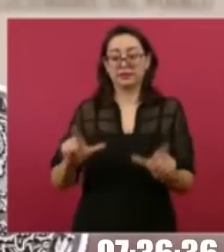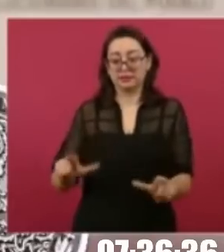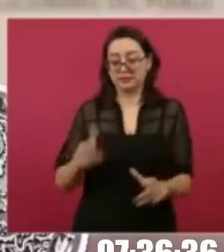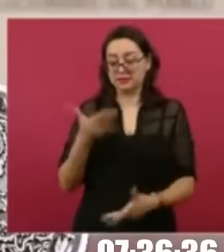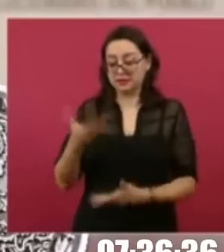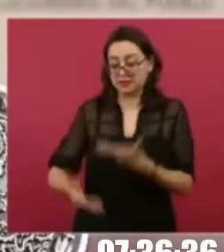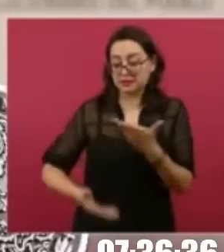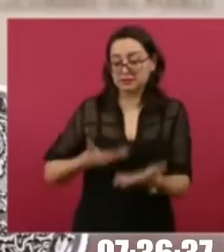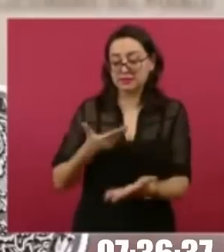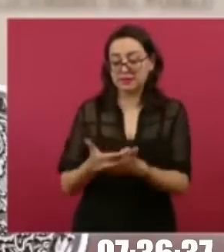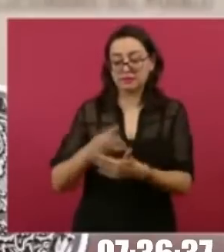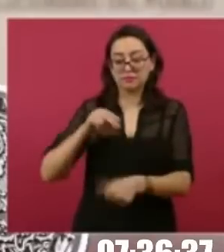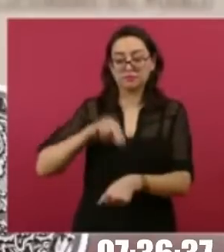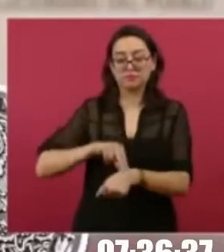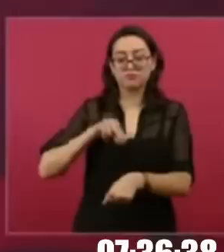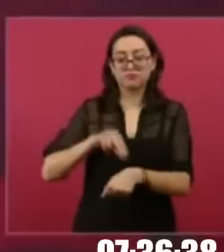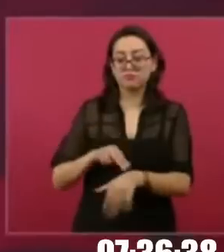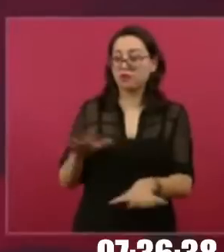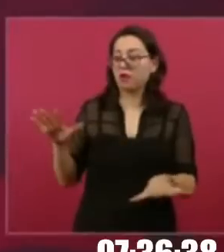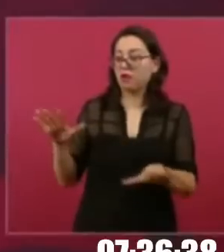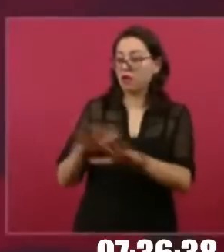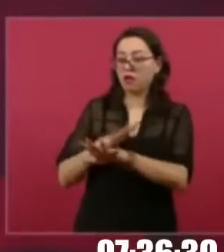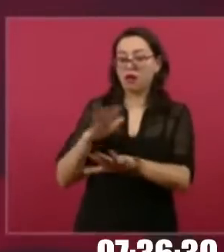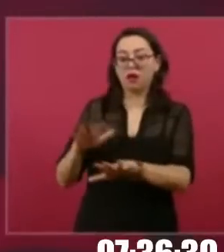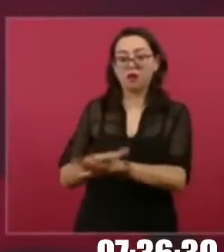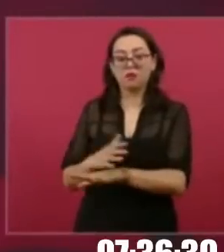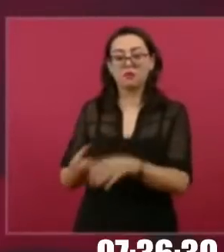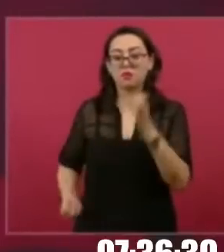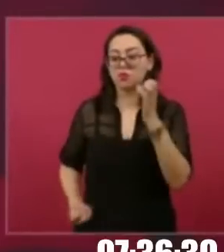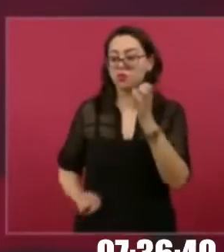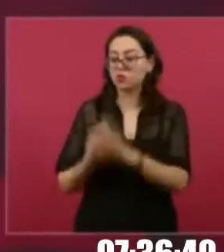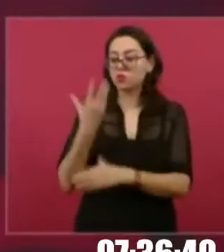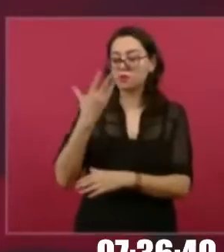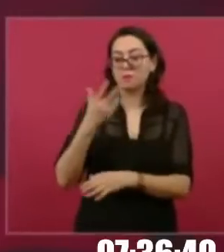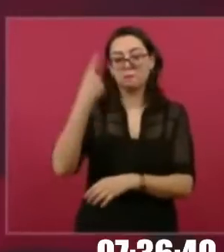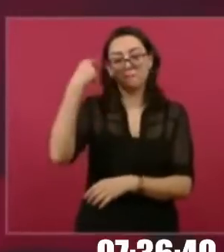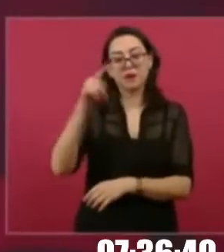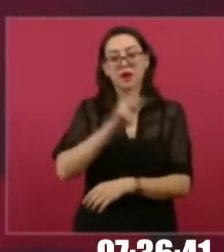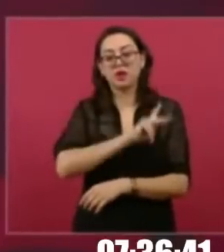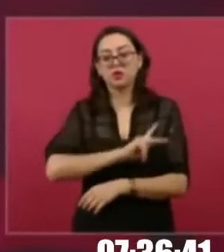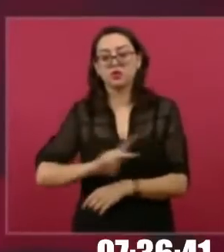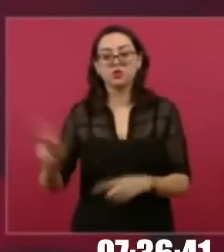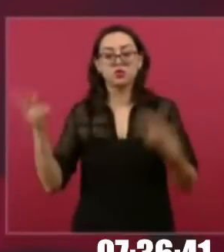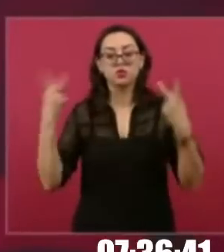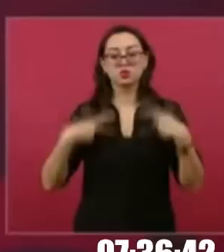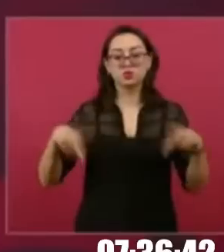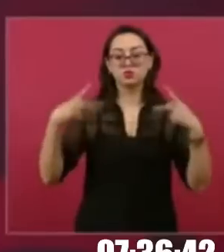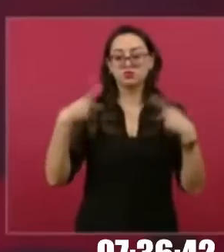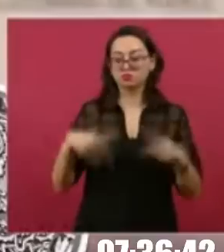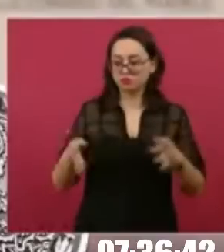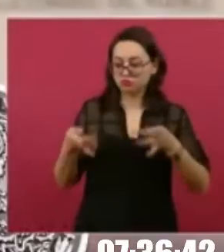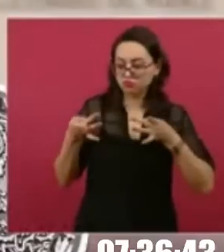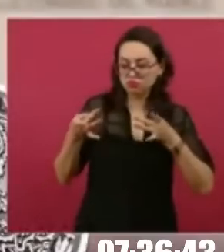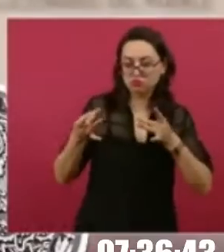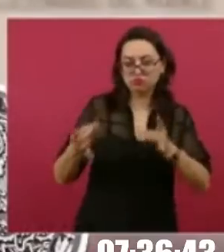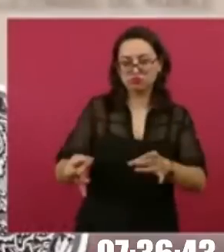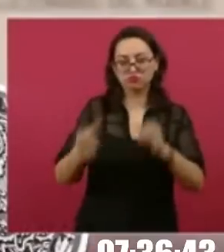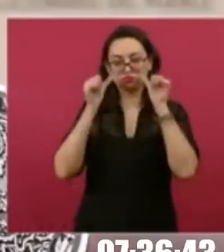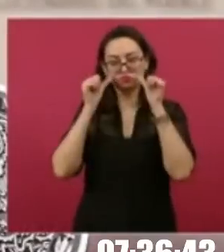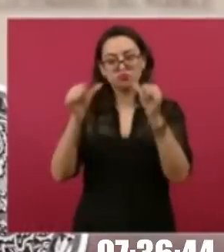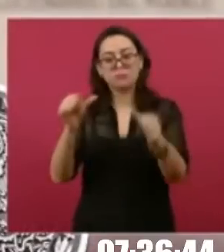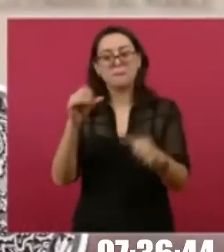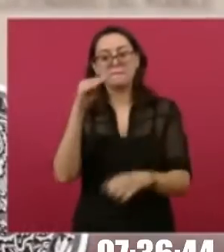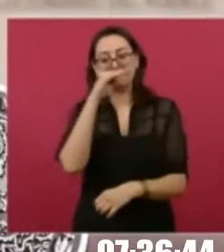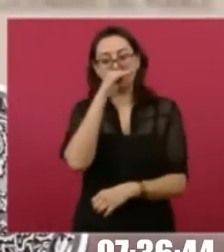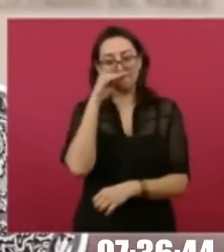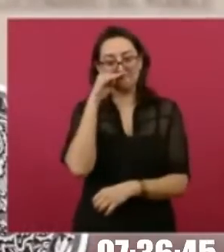y así garantizar la gratuidad universalidad y calidad En beneficio de la población tlaxcalteca